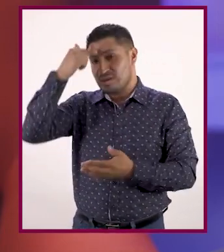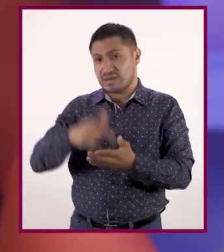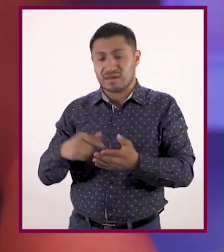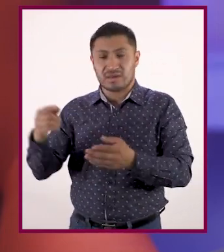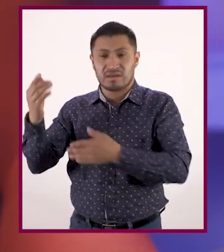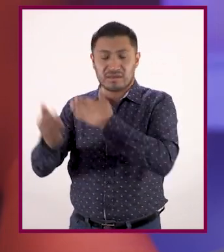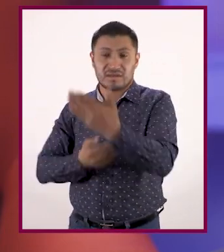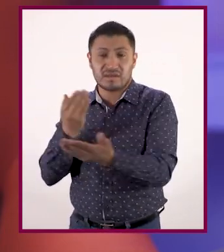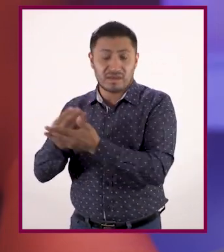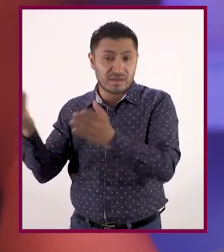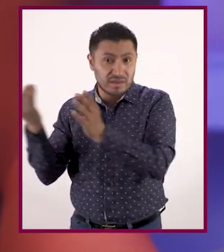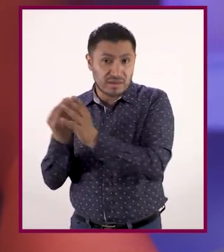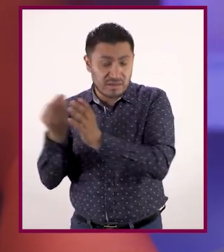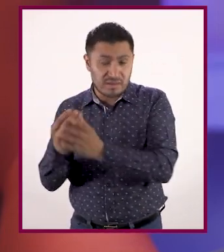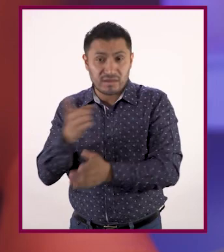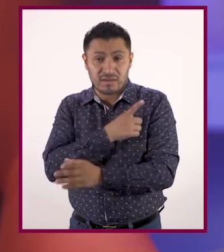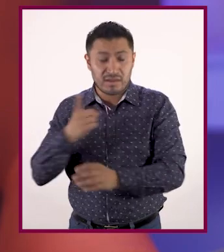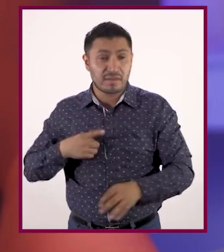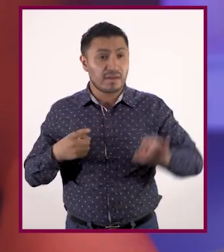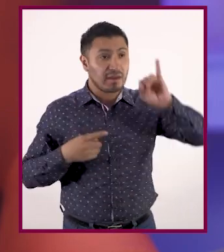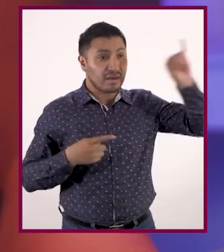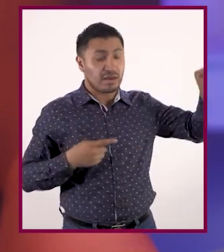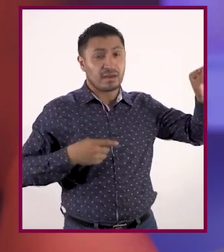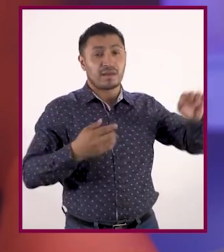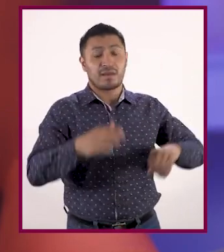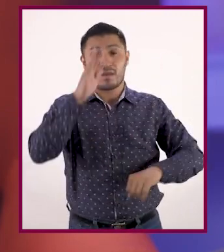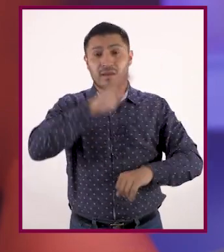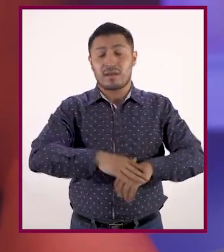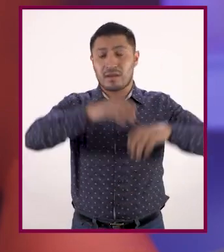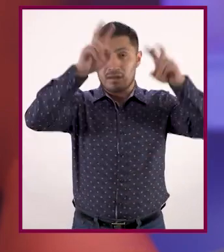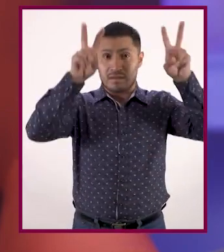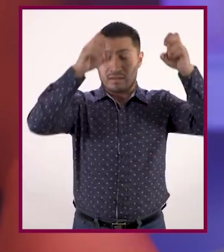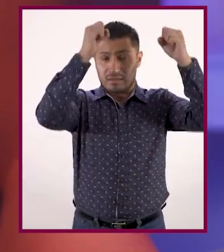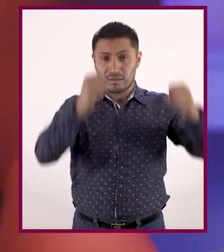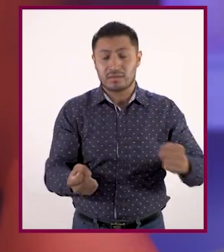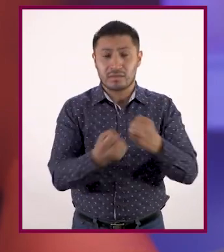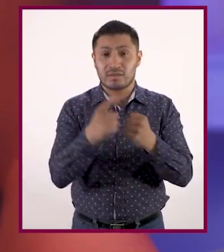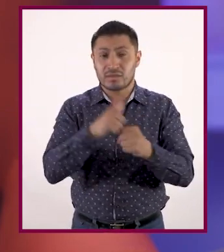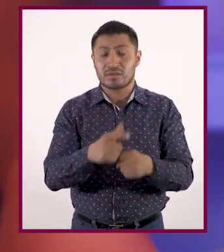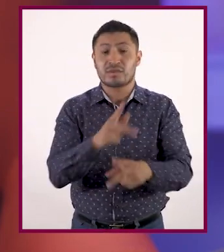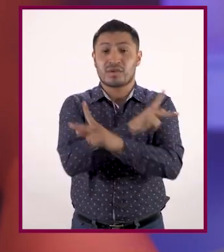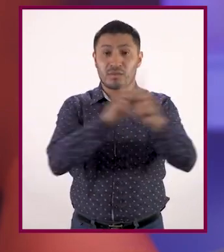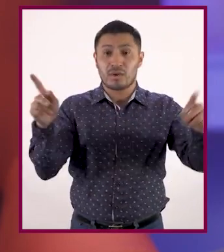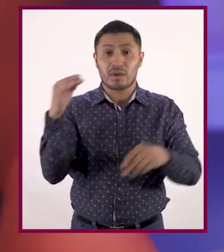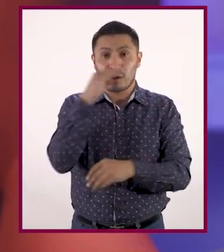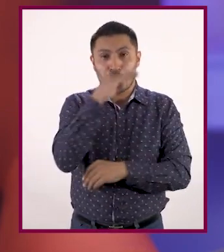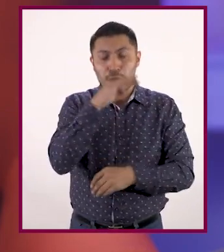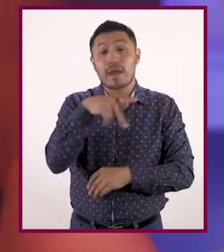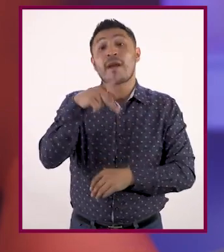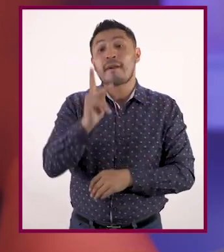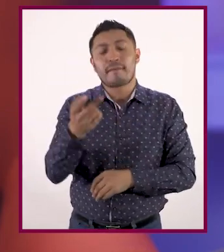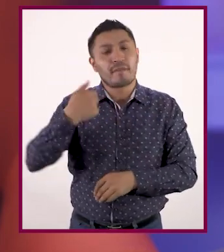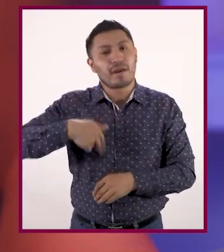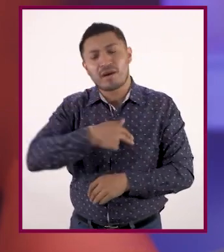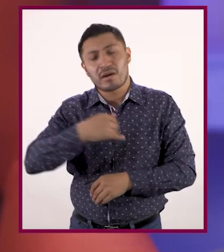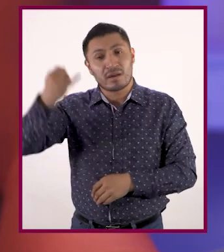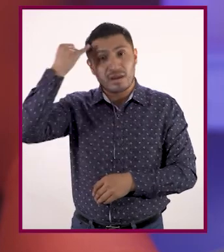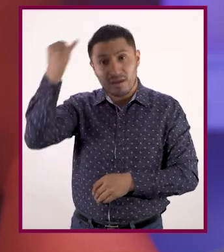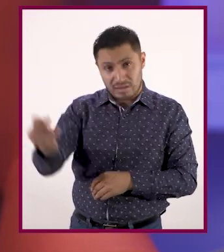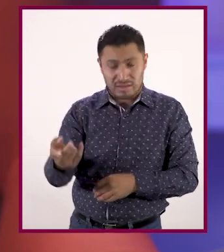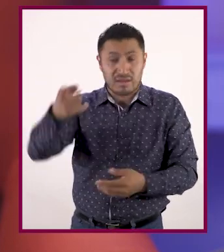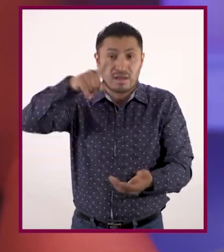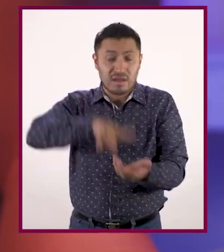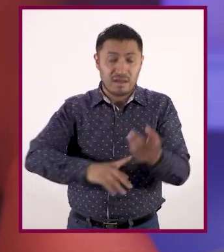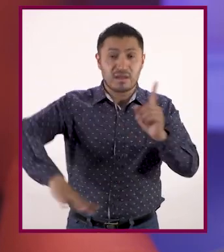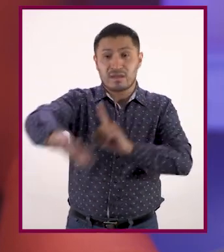servicios mientras que la izquierda pone énfasis en la seguridad social pública y gratuita pero nuestra ideología es producto de nuestro